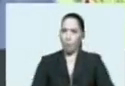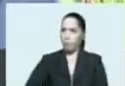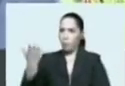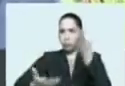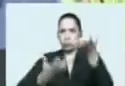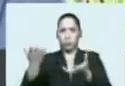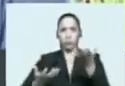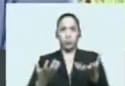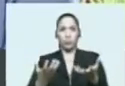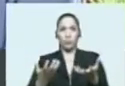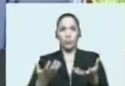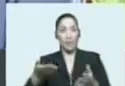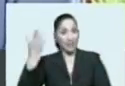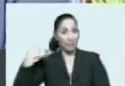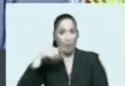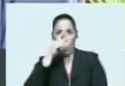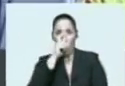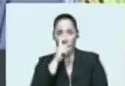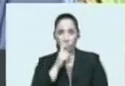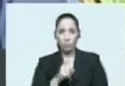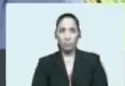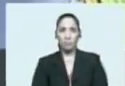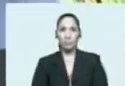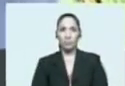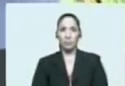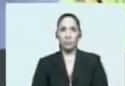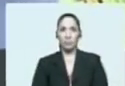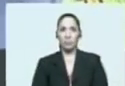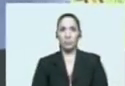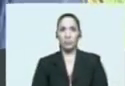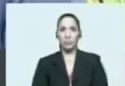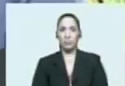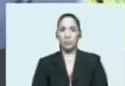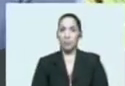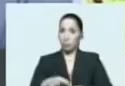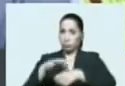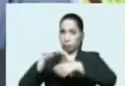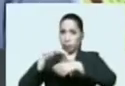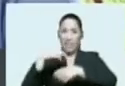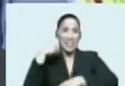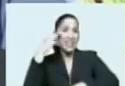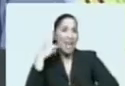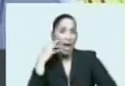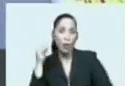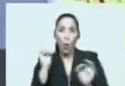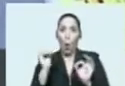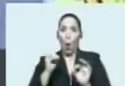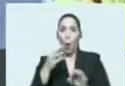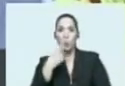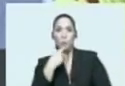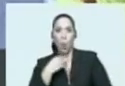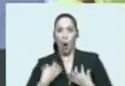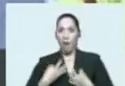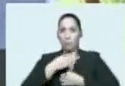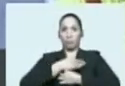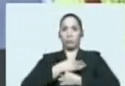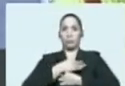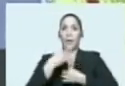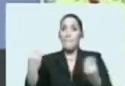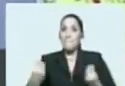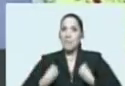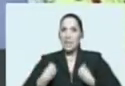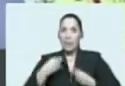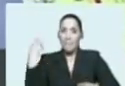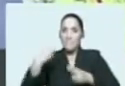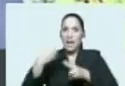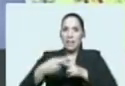hace exactamente un año si tú tenías este color de piel o te ponías esa camisa roja tu vida peligraba así